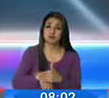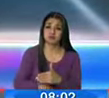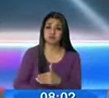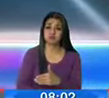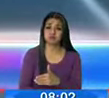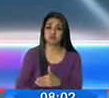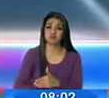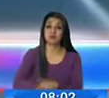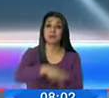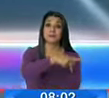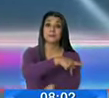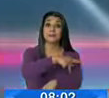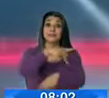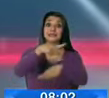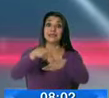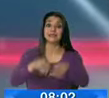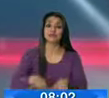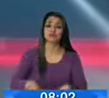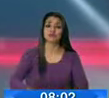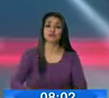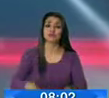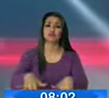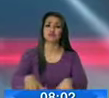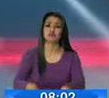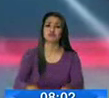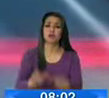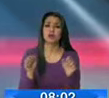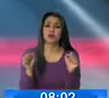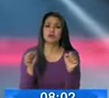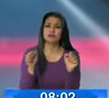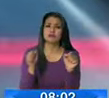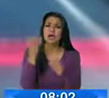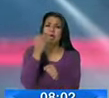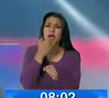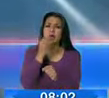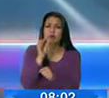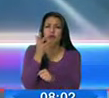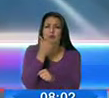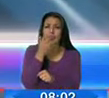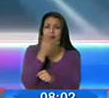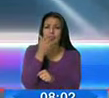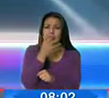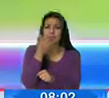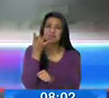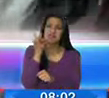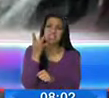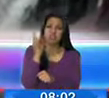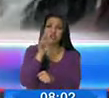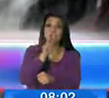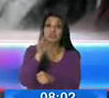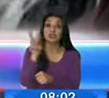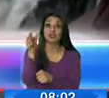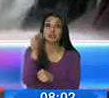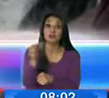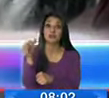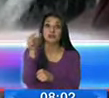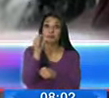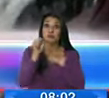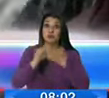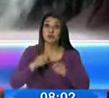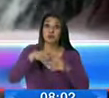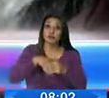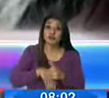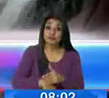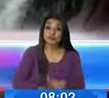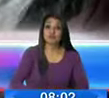del guagua pichincha. Es agua tibia, se podría decir, está a unos 18 a 22 grados y es